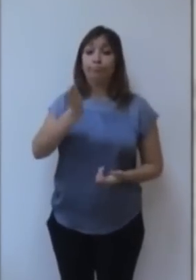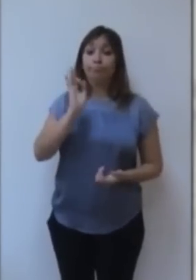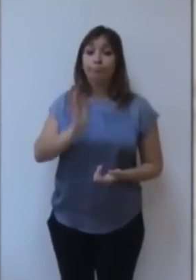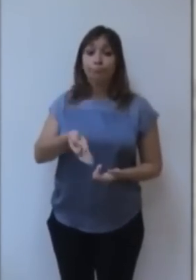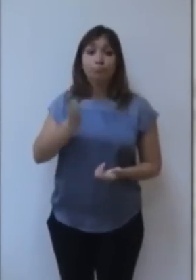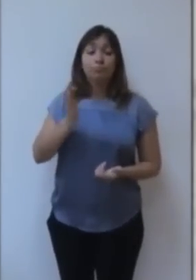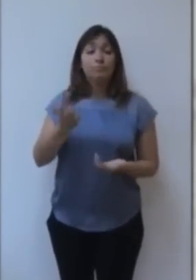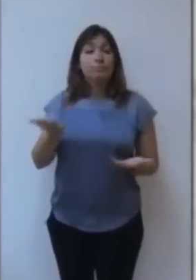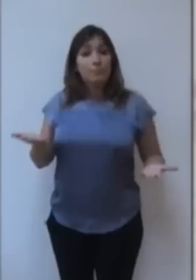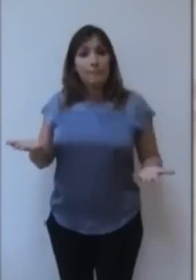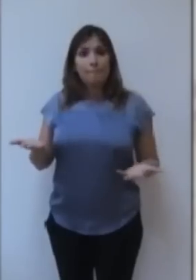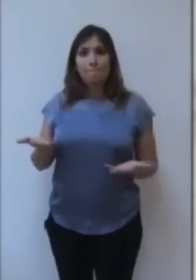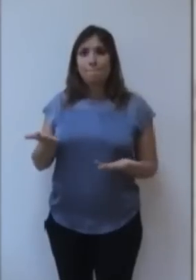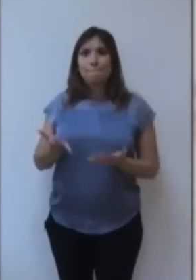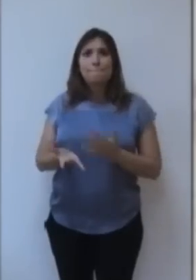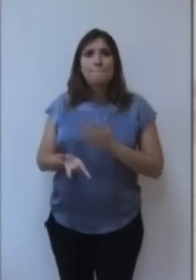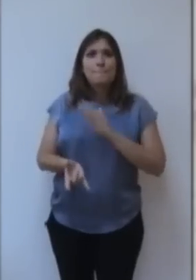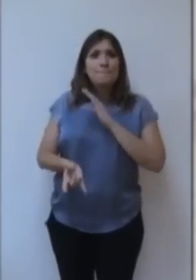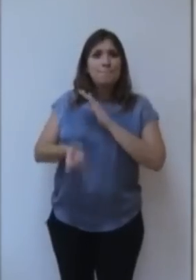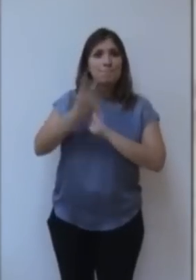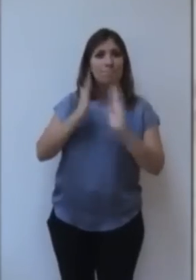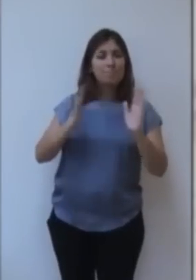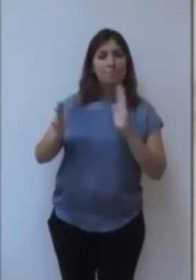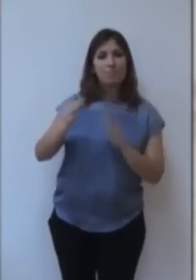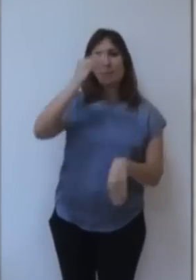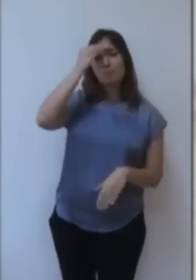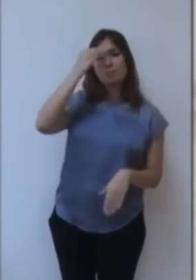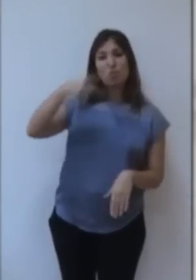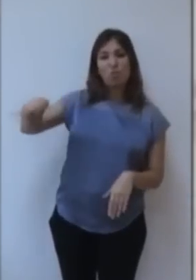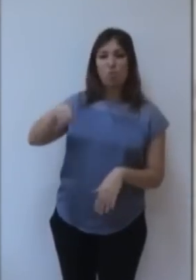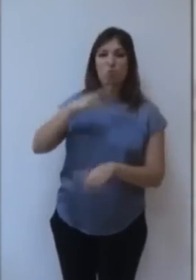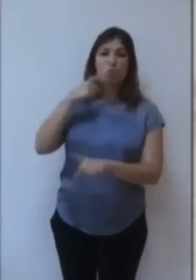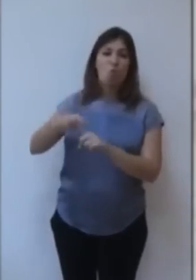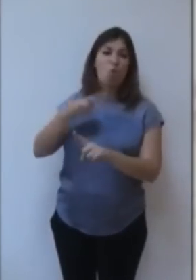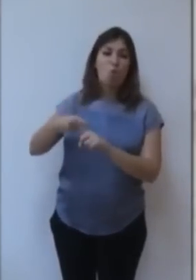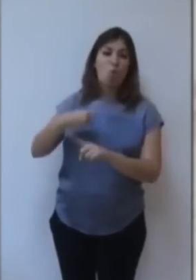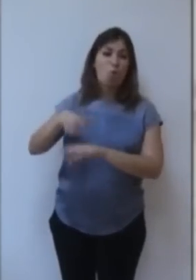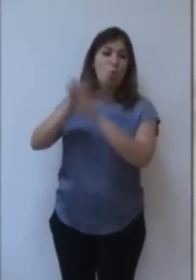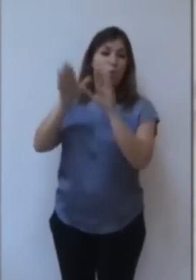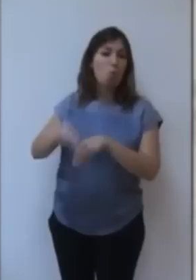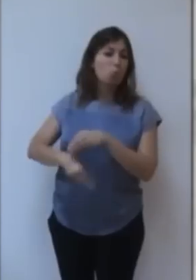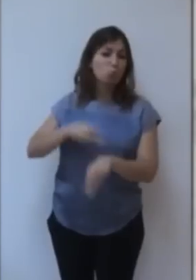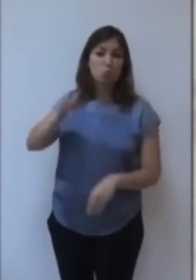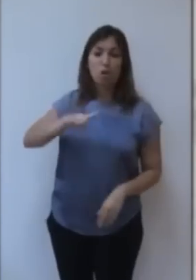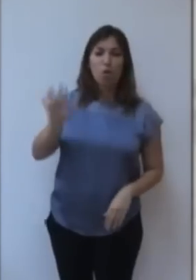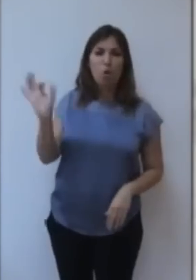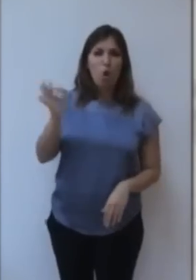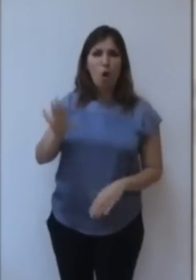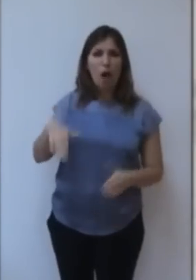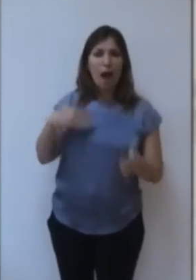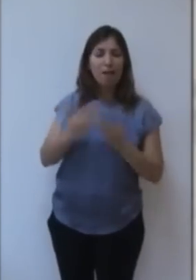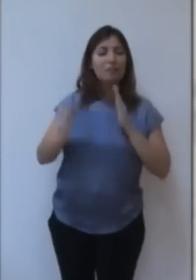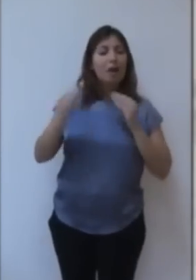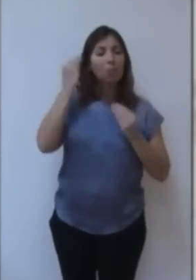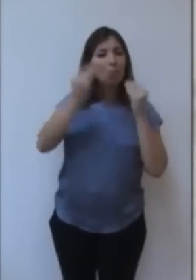efectivamente están desarrolladas pensando en que estas personas no son usuarios, no pueden ser usuarios, o ni tan siquiera se piensa en estas